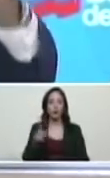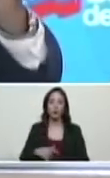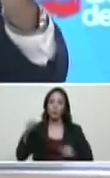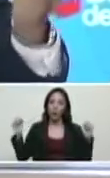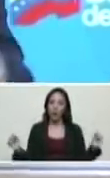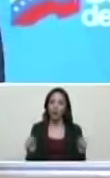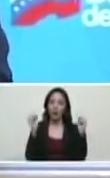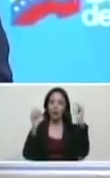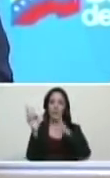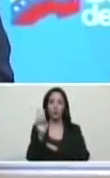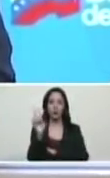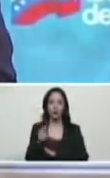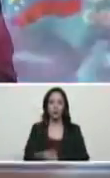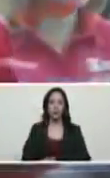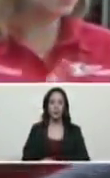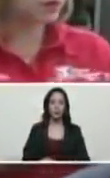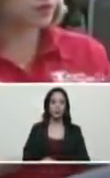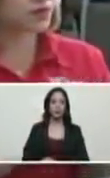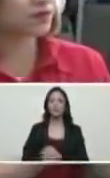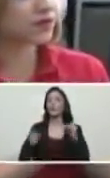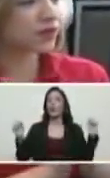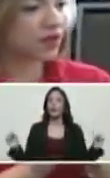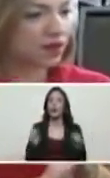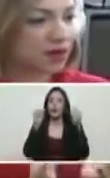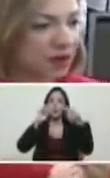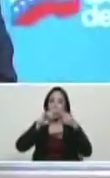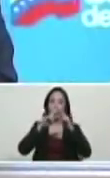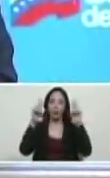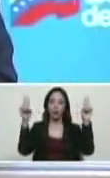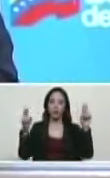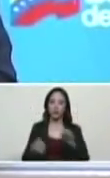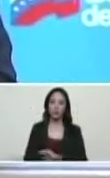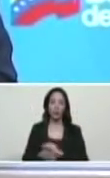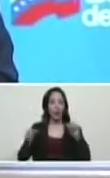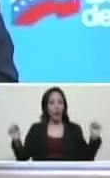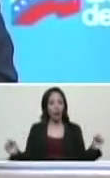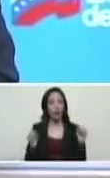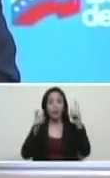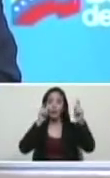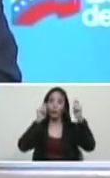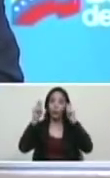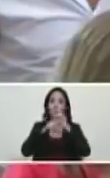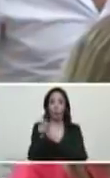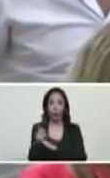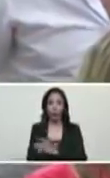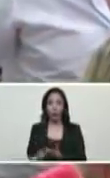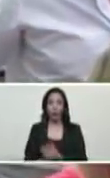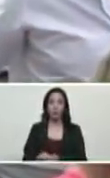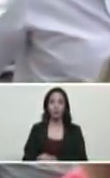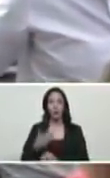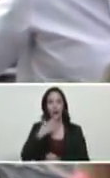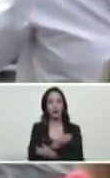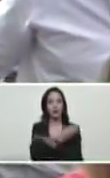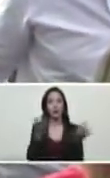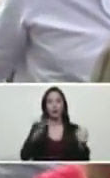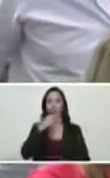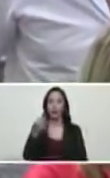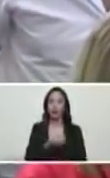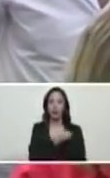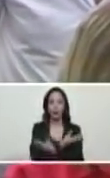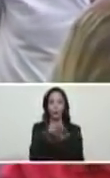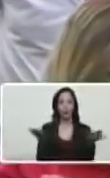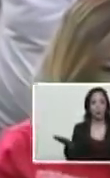viva Venezuela! ¡Que viva la paz! Y que viva el turismo también. Gracias. Buenas tardes a toda